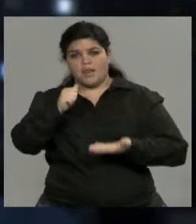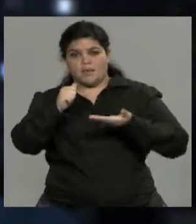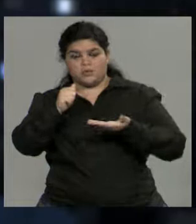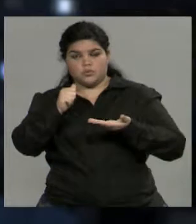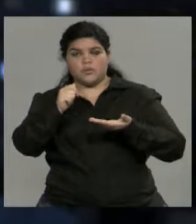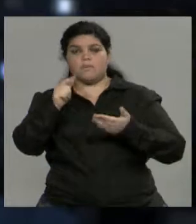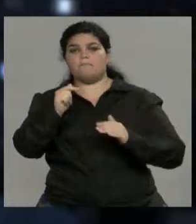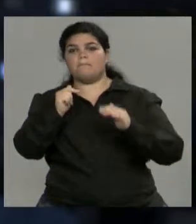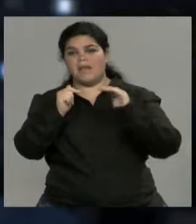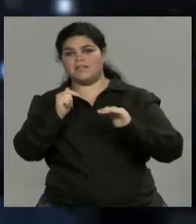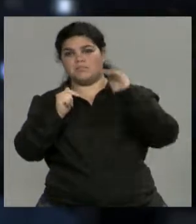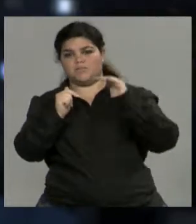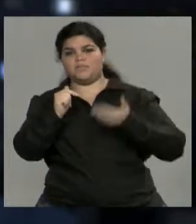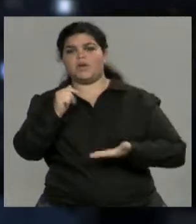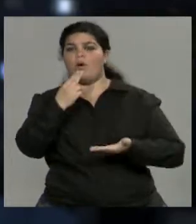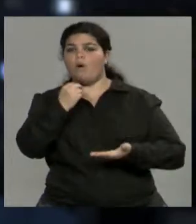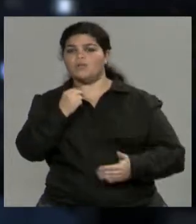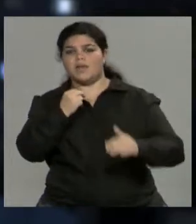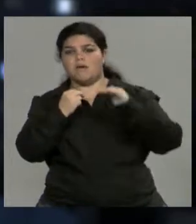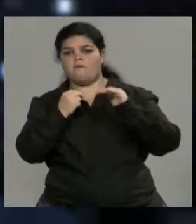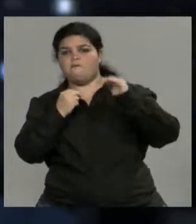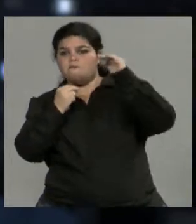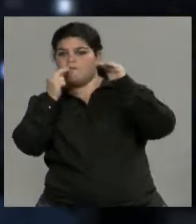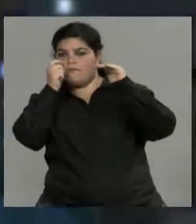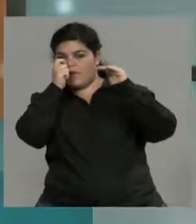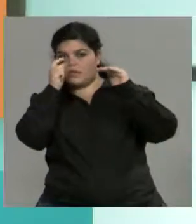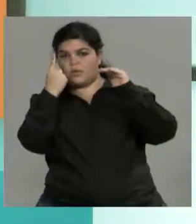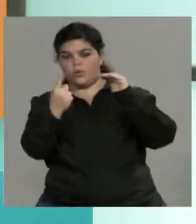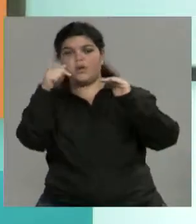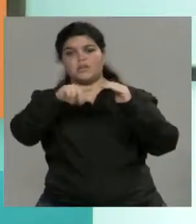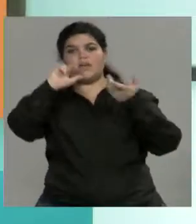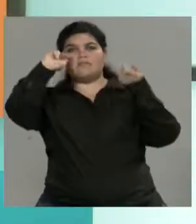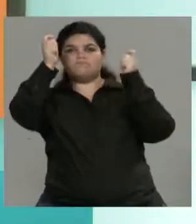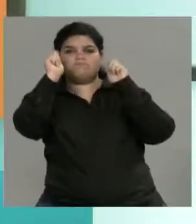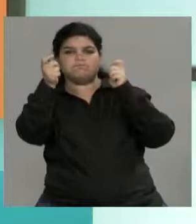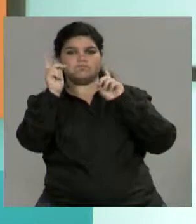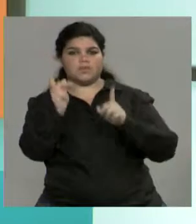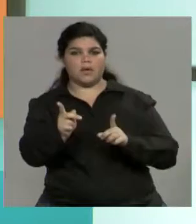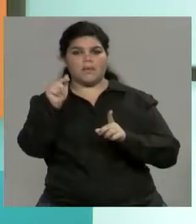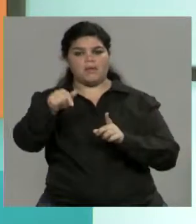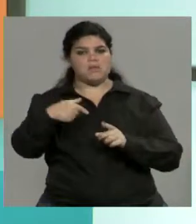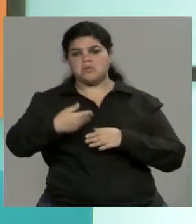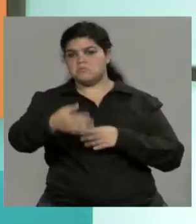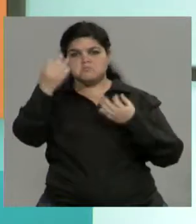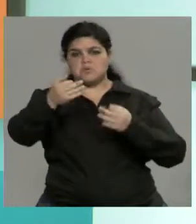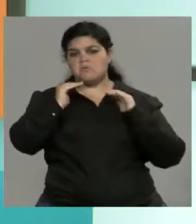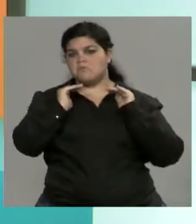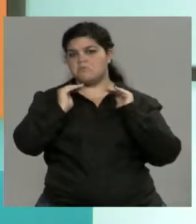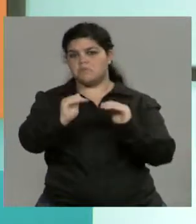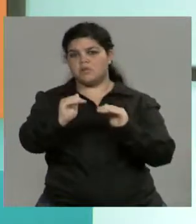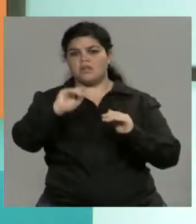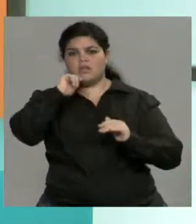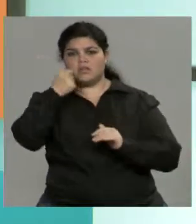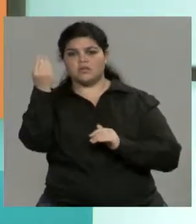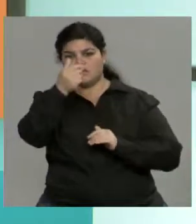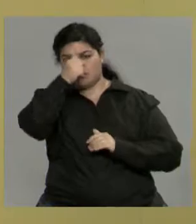máxima también. 11 de mínima, 21 de máxima, con también nubosidad variable, pero bastante estable y templado para el fin de